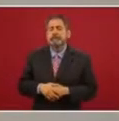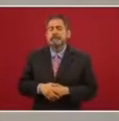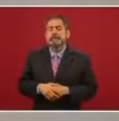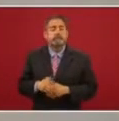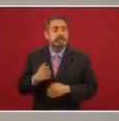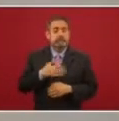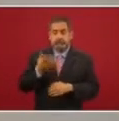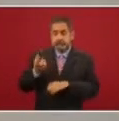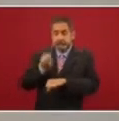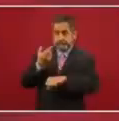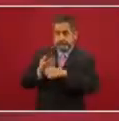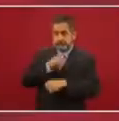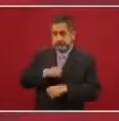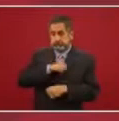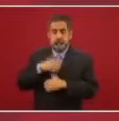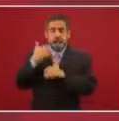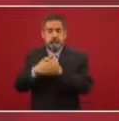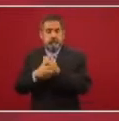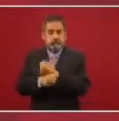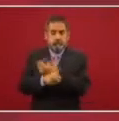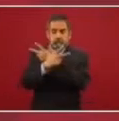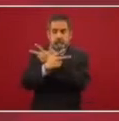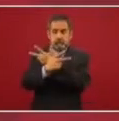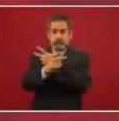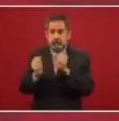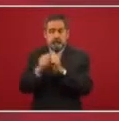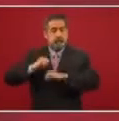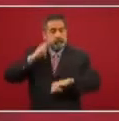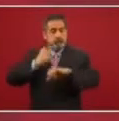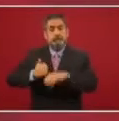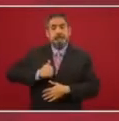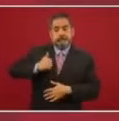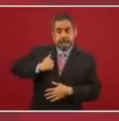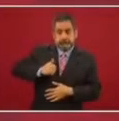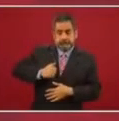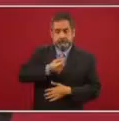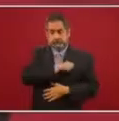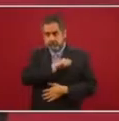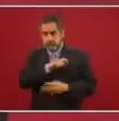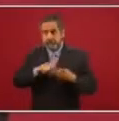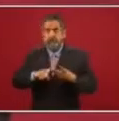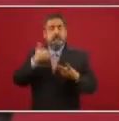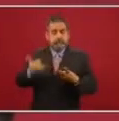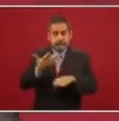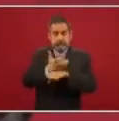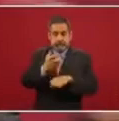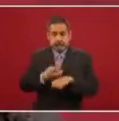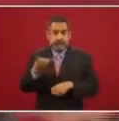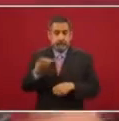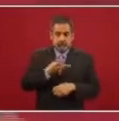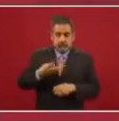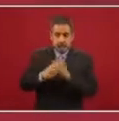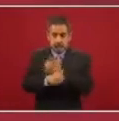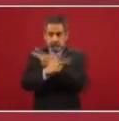nuestro secretario de salud va a tener una teleconferencia con la ministra de salud de canadá y con el secretario de salud de eeuu porque lo